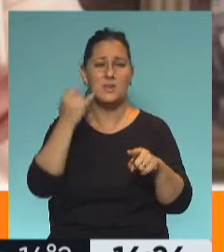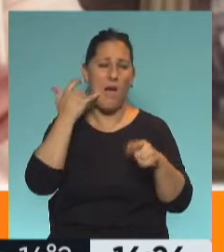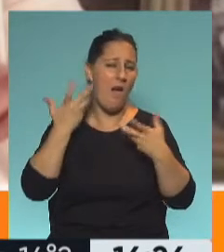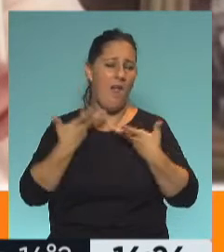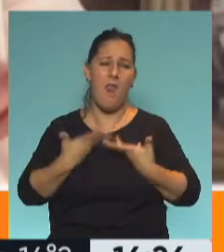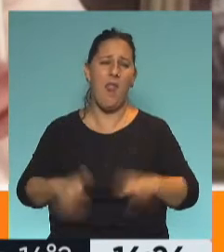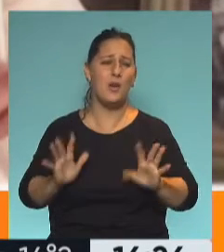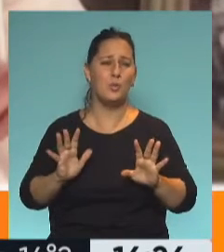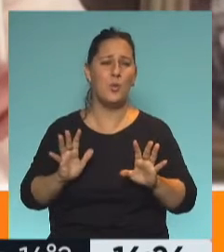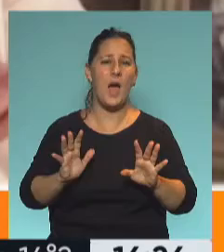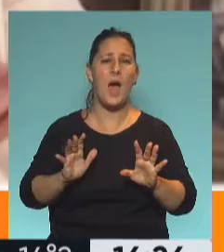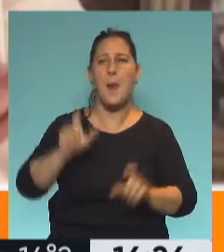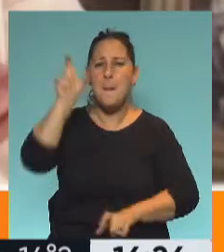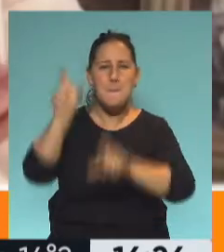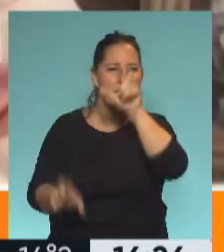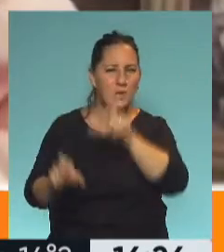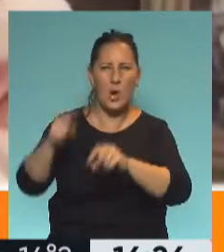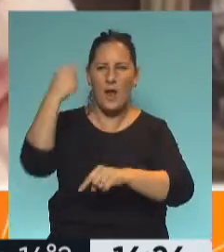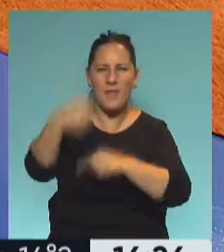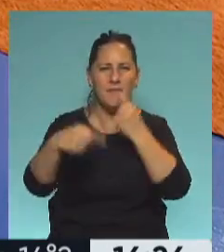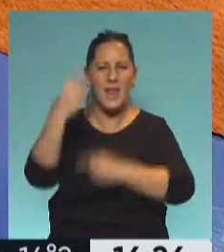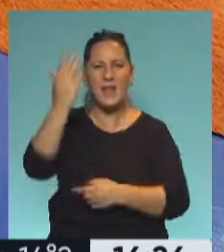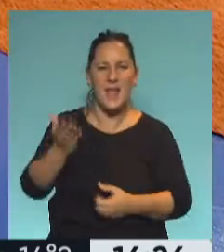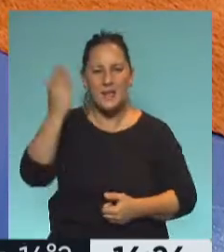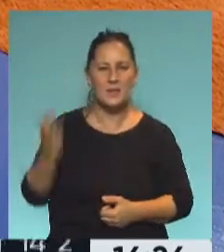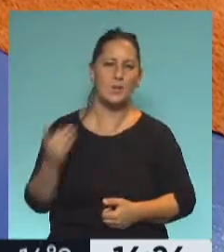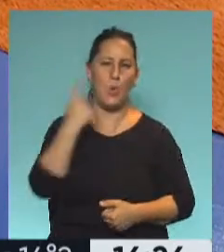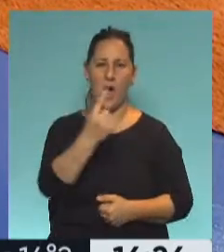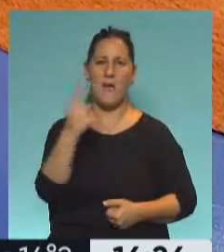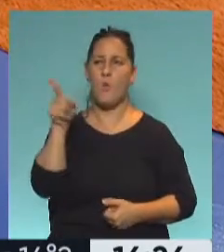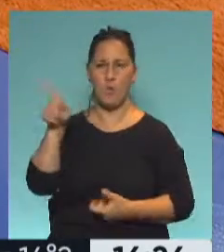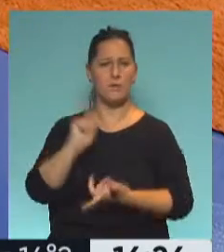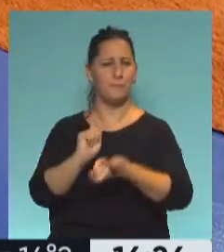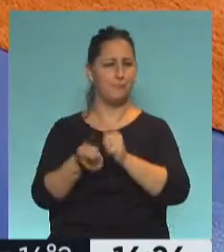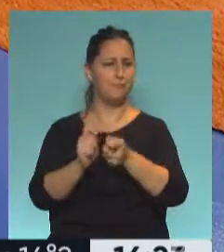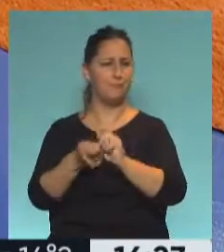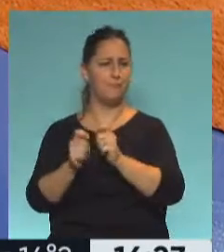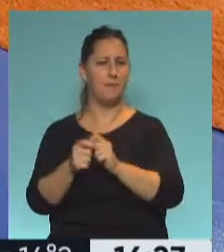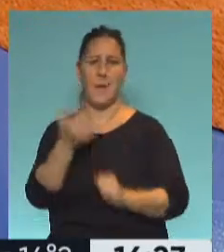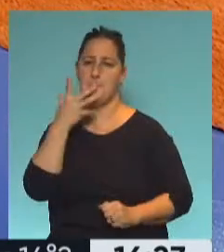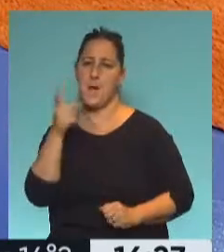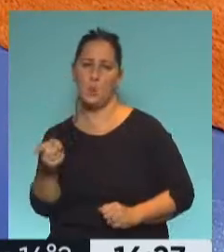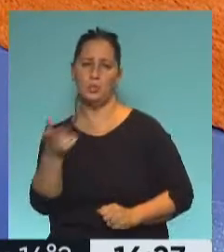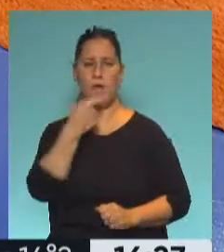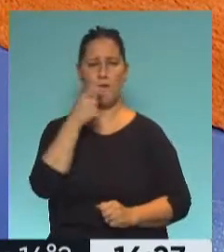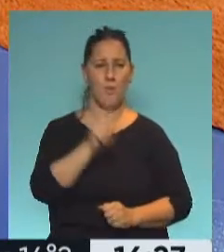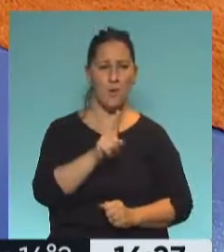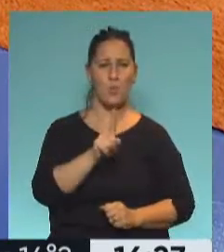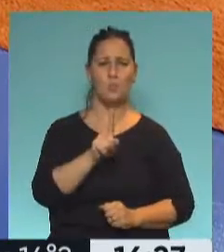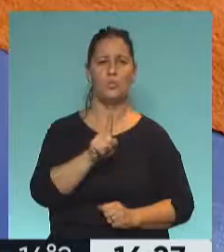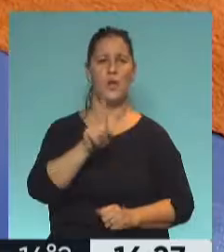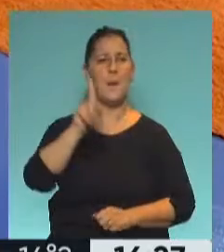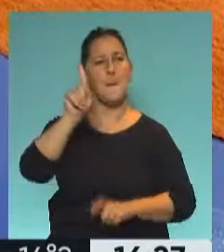pero y a las personalidades, Nahuel, a las personalidades también de cada uno, porque viste, le debe tocar alguno que no es del